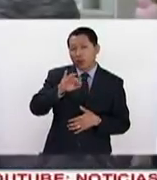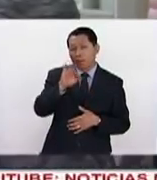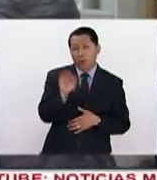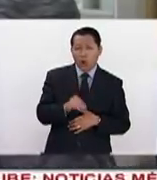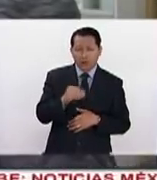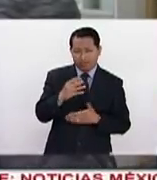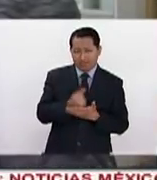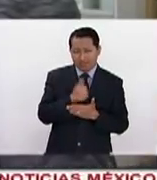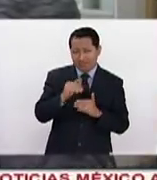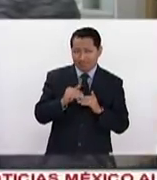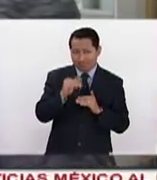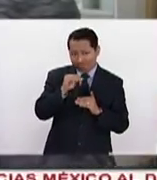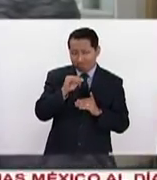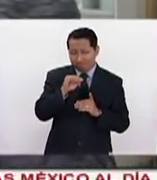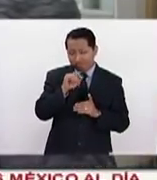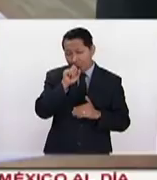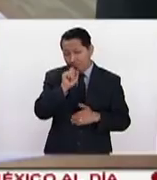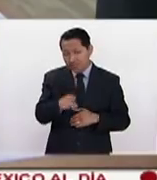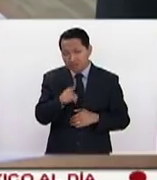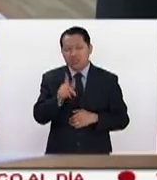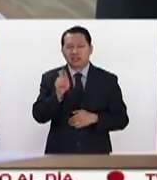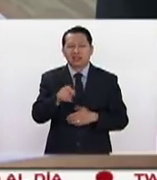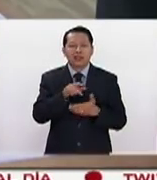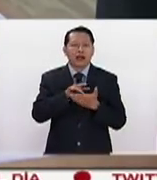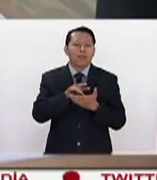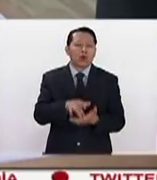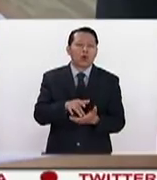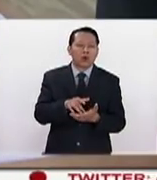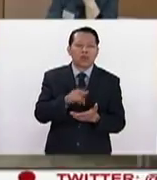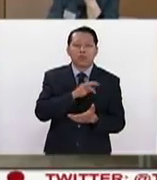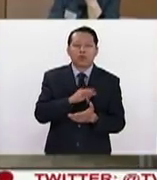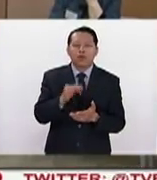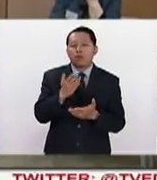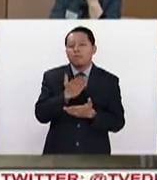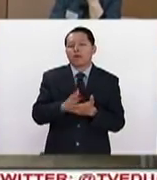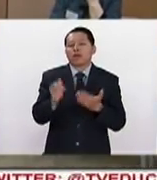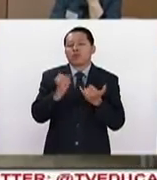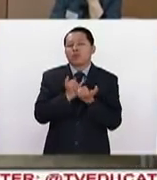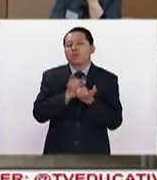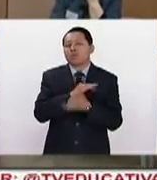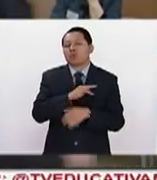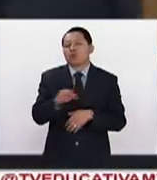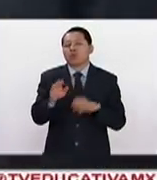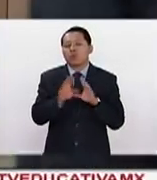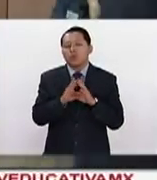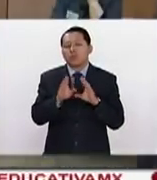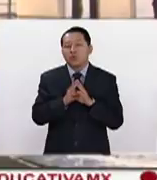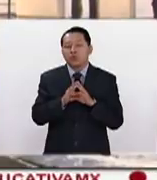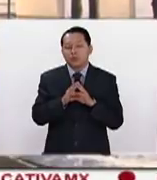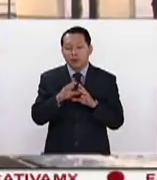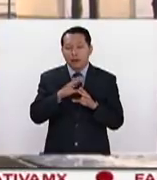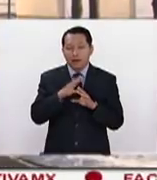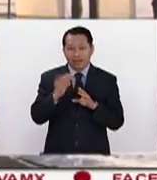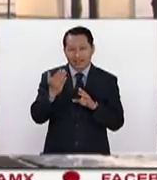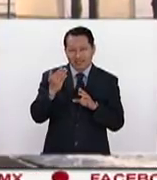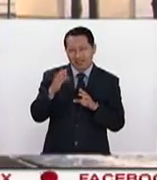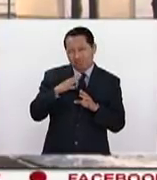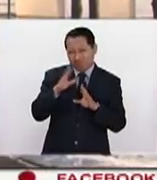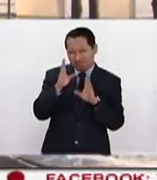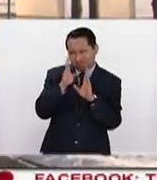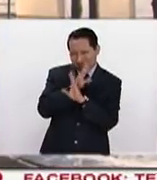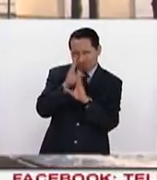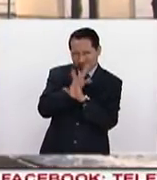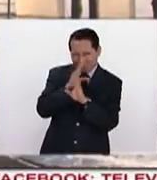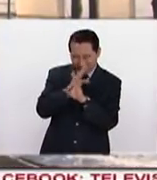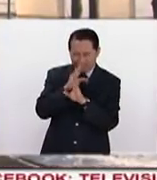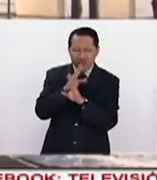50%, ¿no? Sorprende, sí, el apoyo y además el ataque y la muerte del exespía ruso en Londres